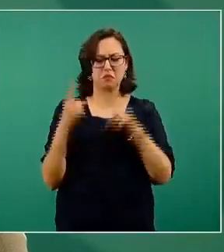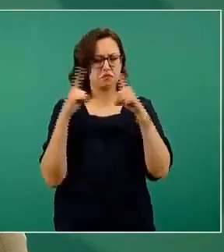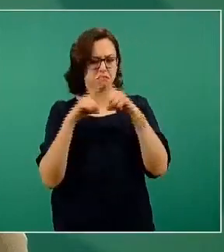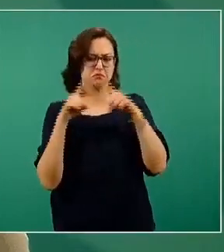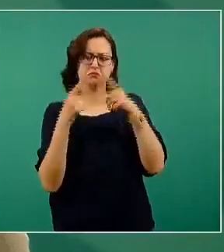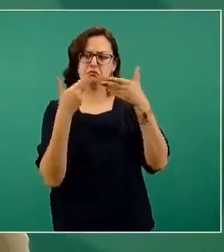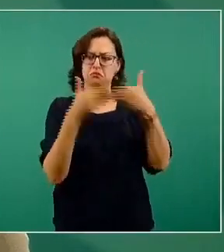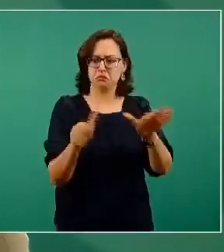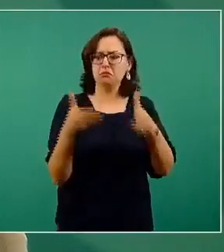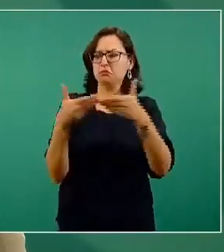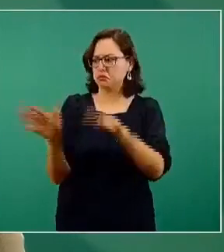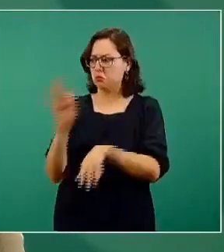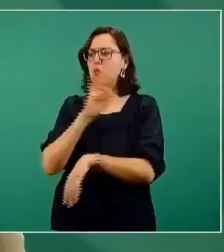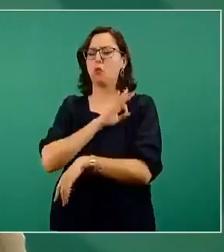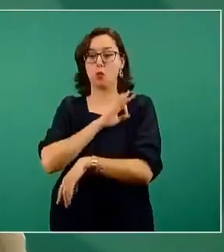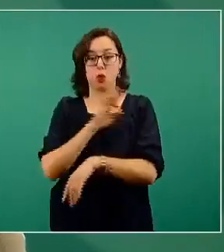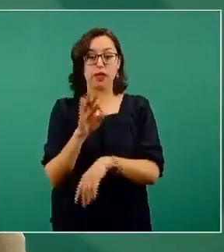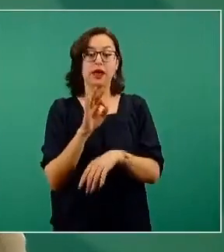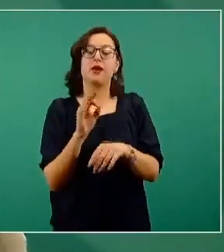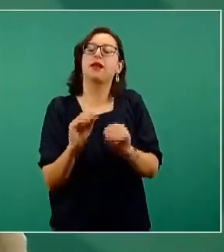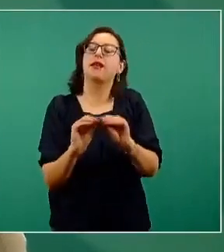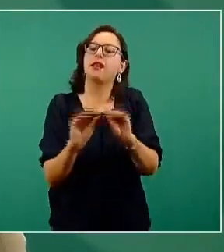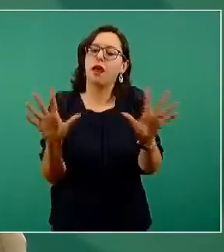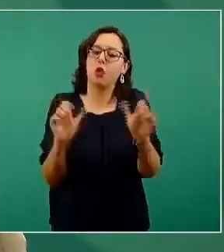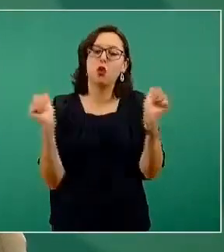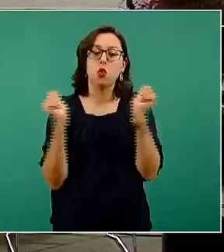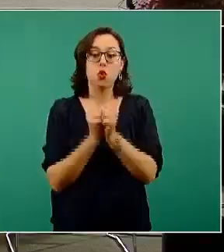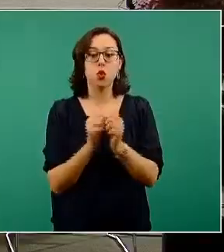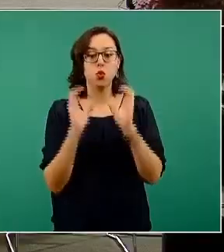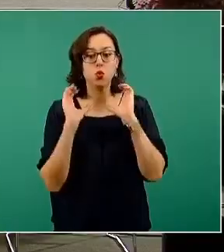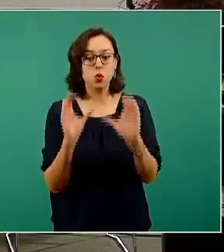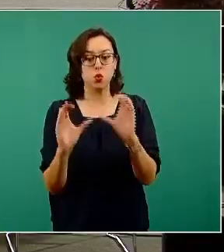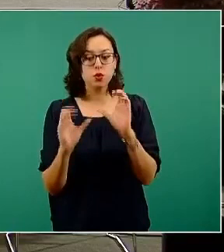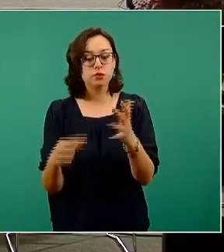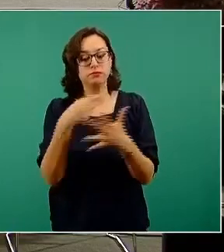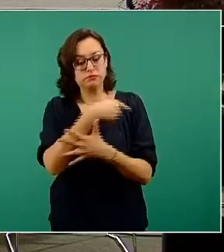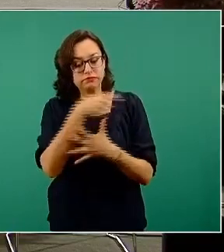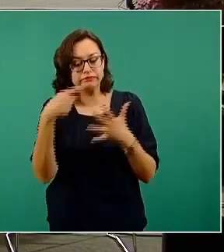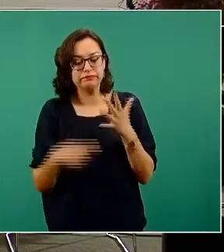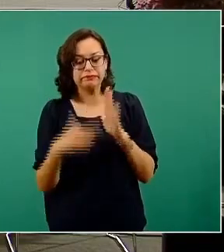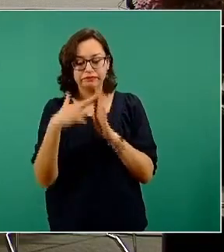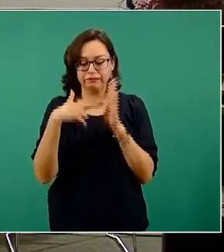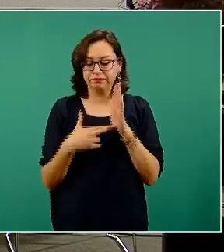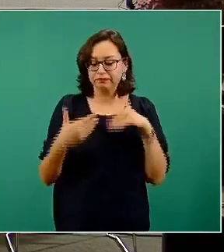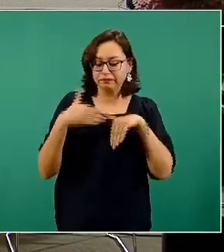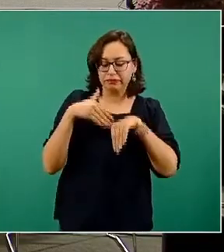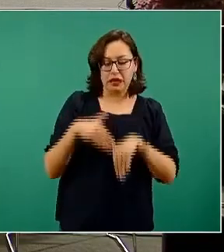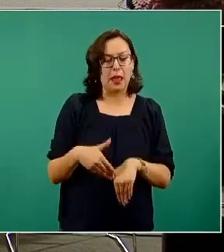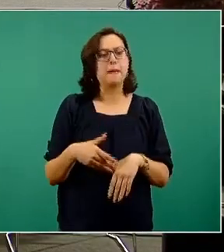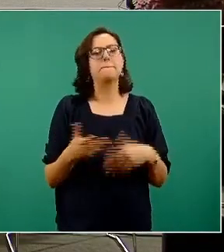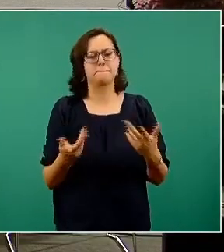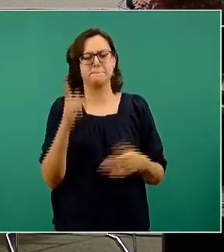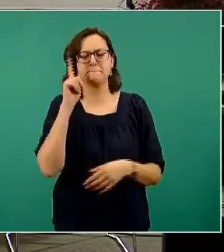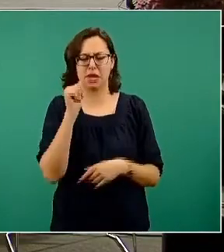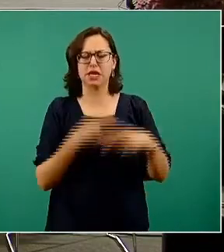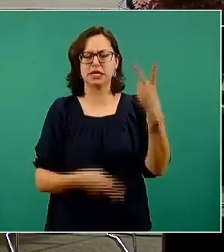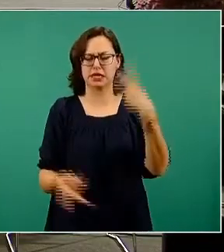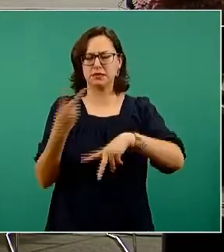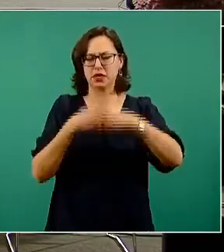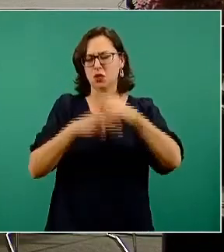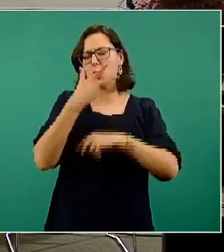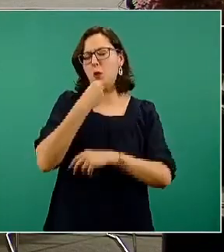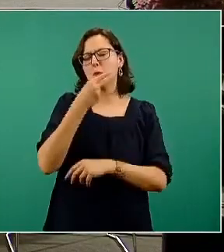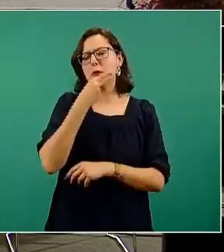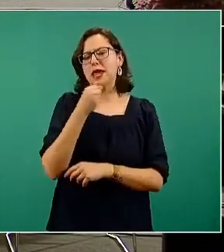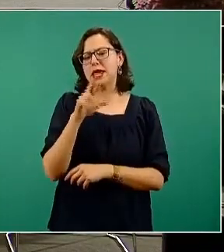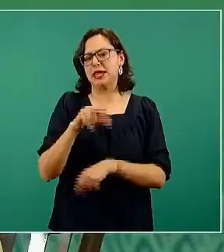Pero vamos a ver, es más, creo que mañana viene el doctor Ricardo Cortés, que es el enlace especialmente con este tipo de acciones